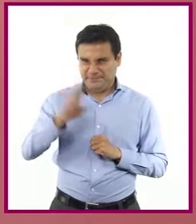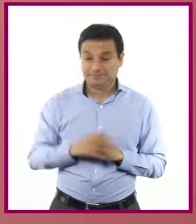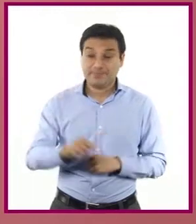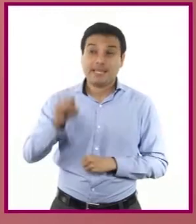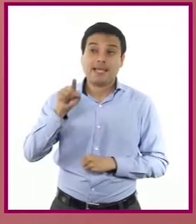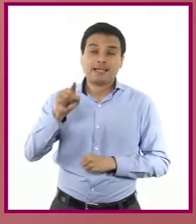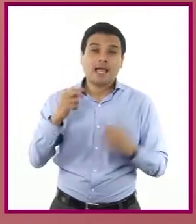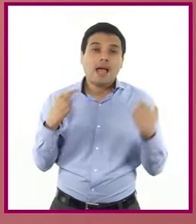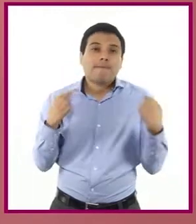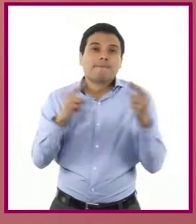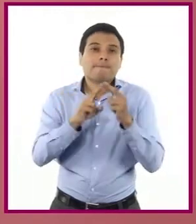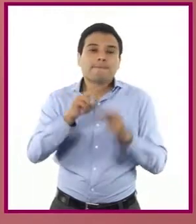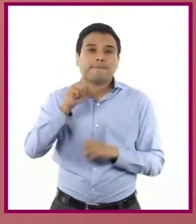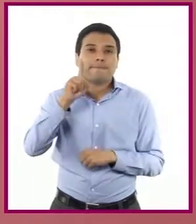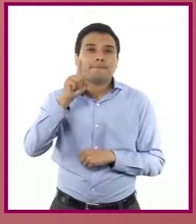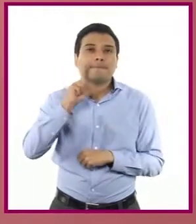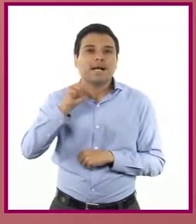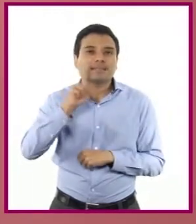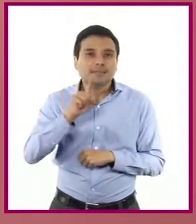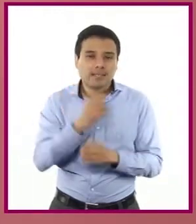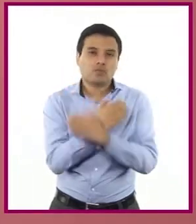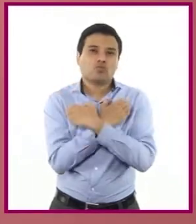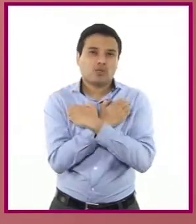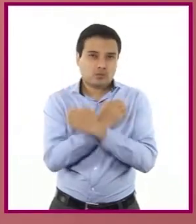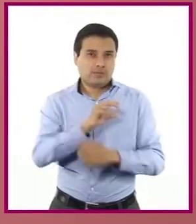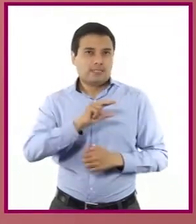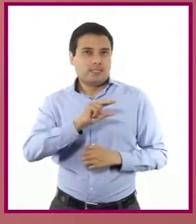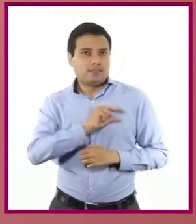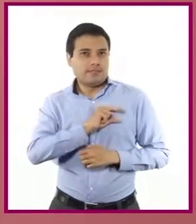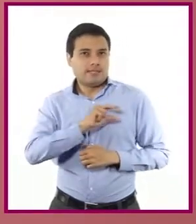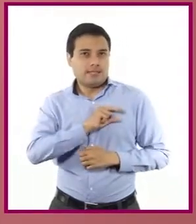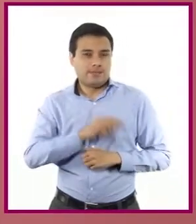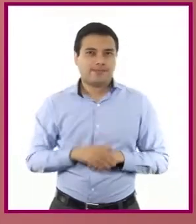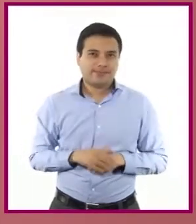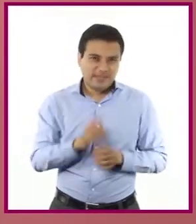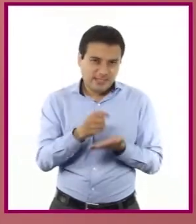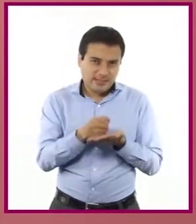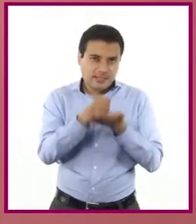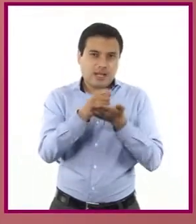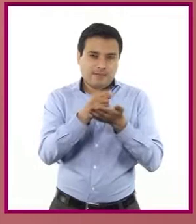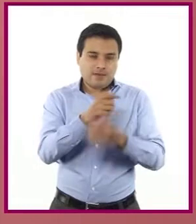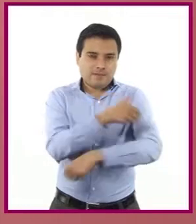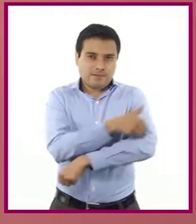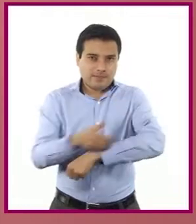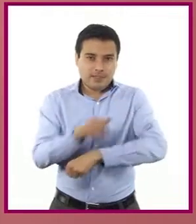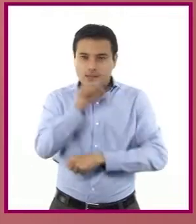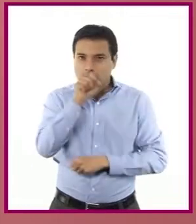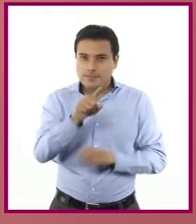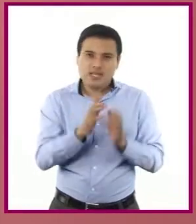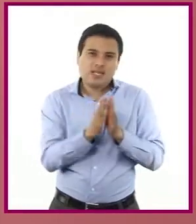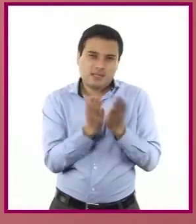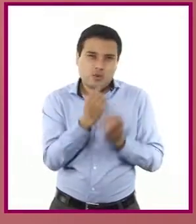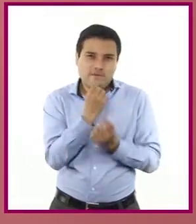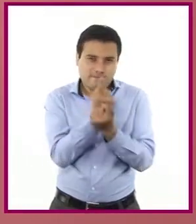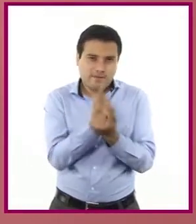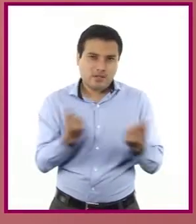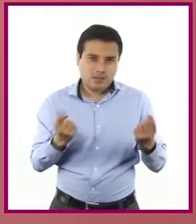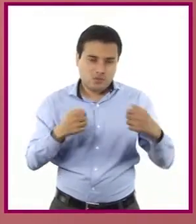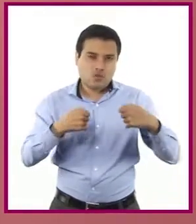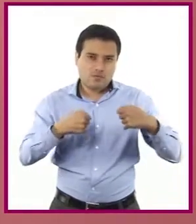profesora especialista en educación especial, terapia familiar y literatura infantil y